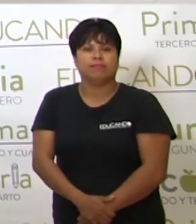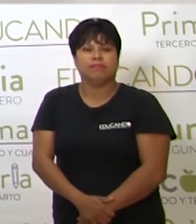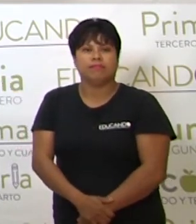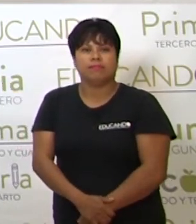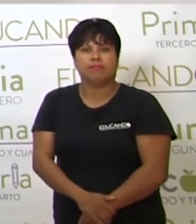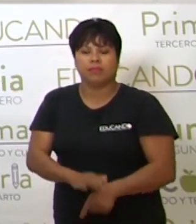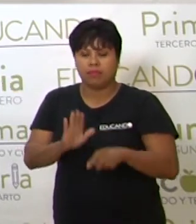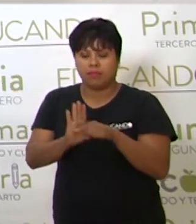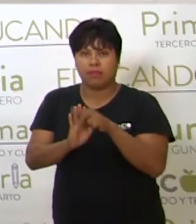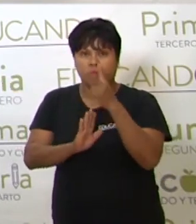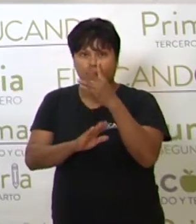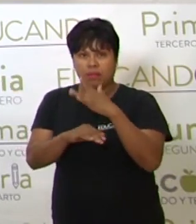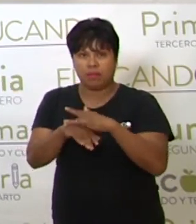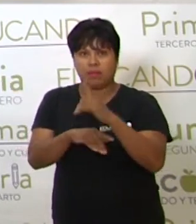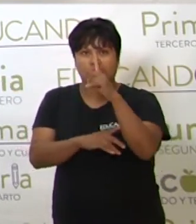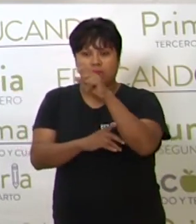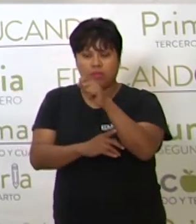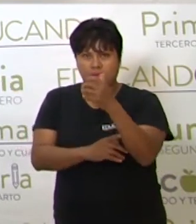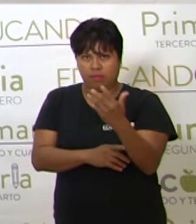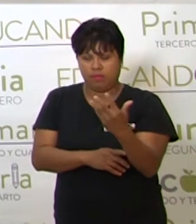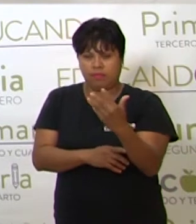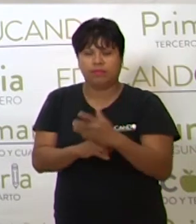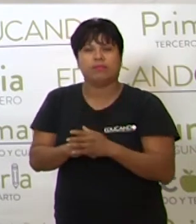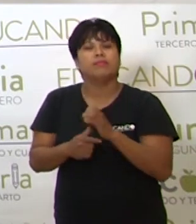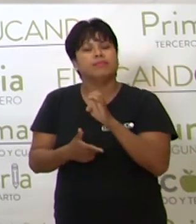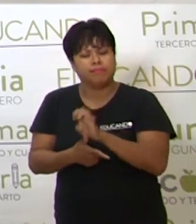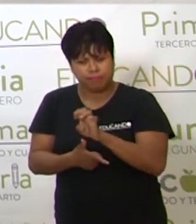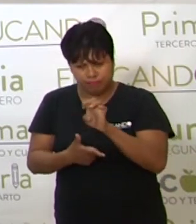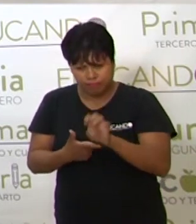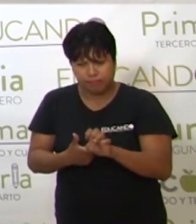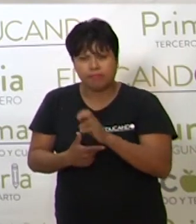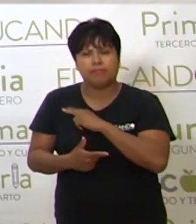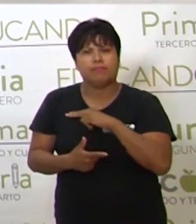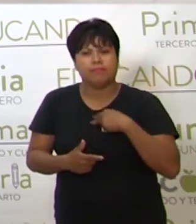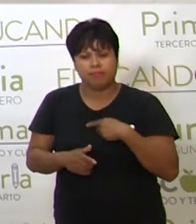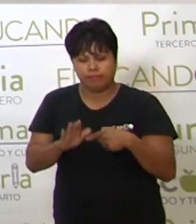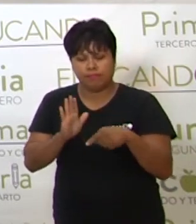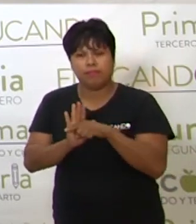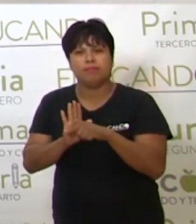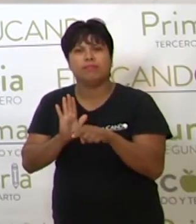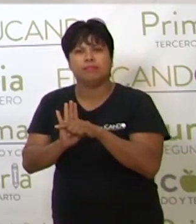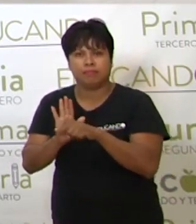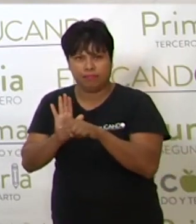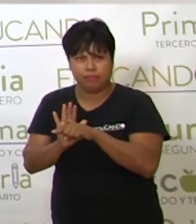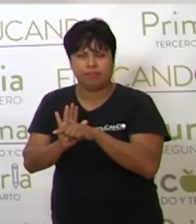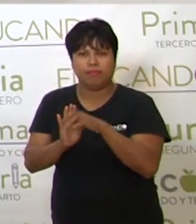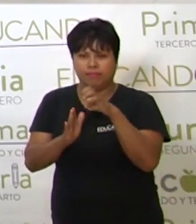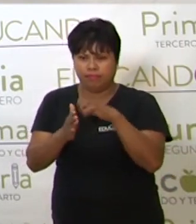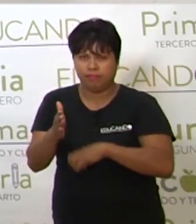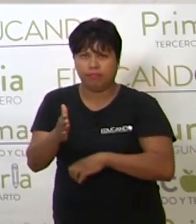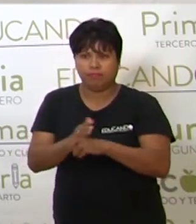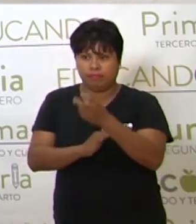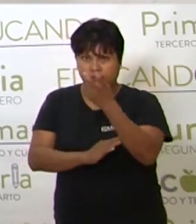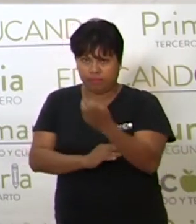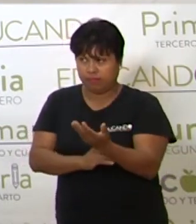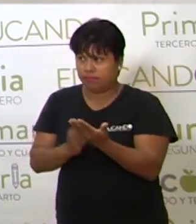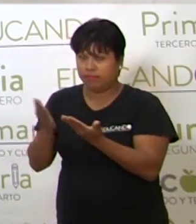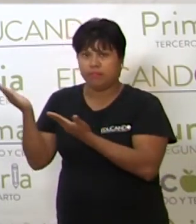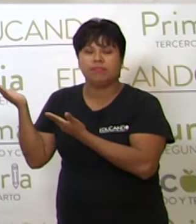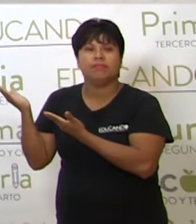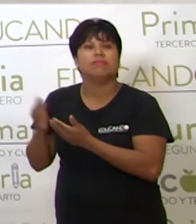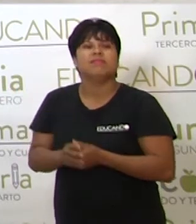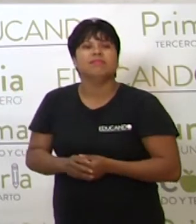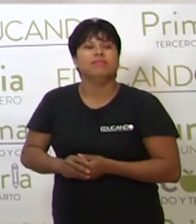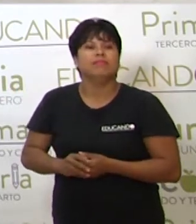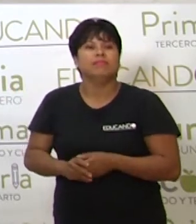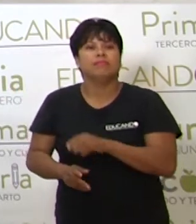- dos quesos y un quinto entonces vamos a restarle a esto podríamos poner aquí